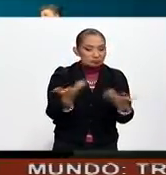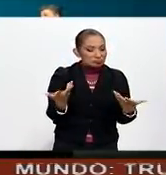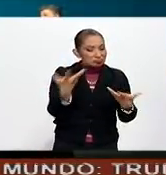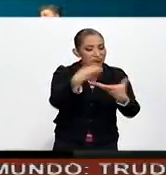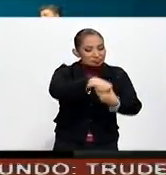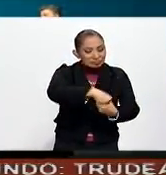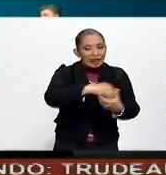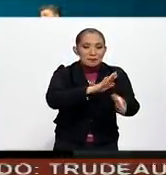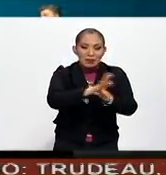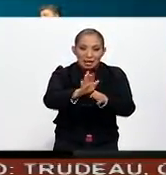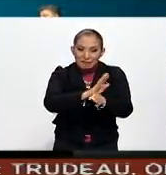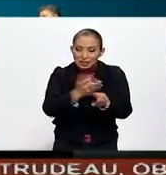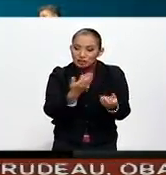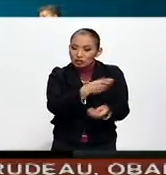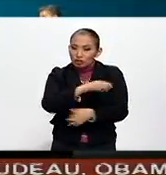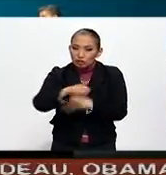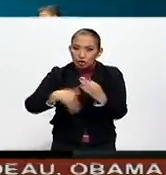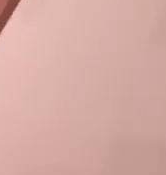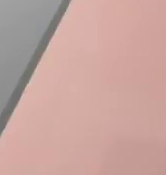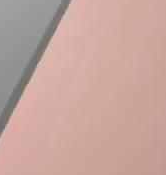y el beneficio mutuo.